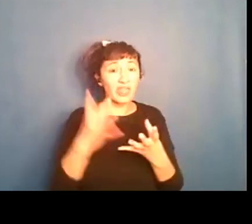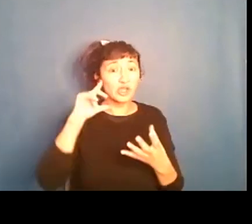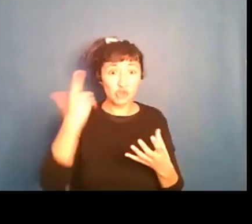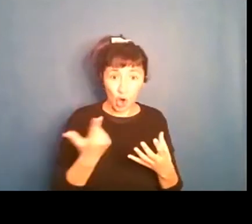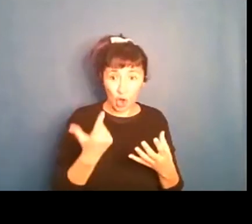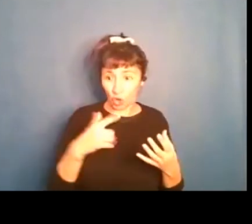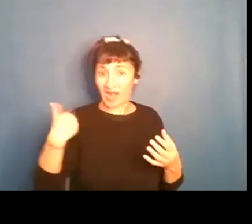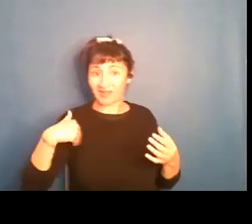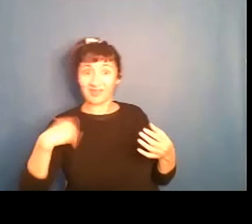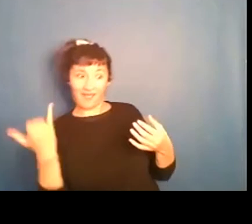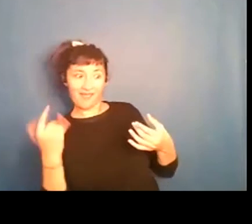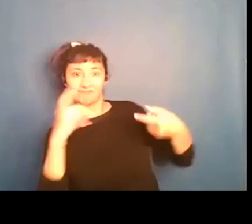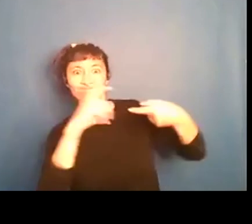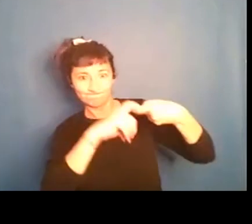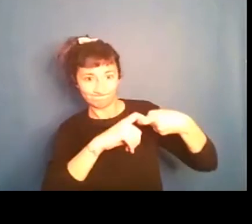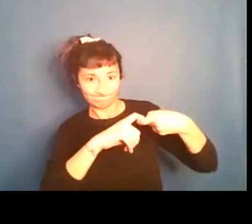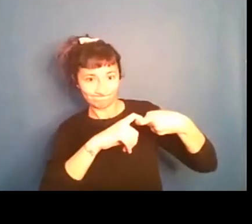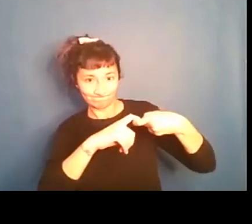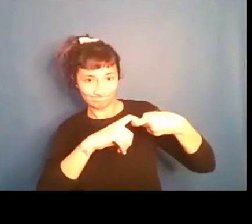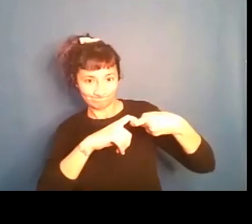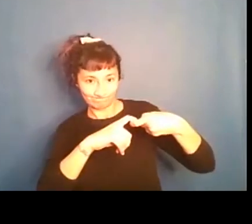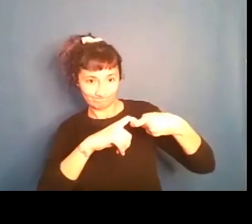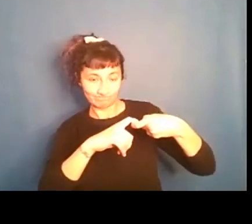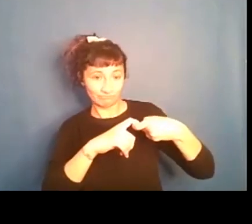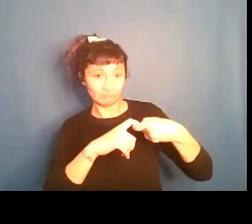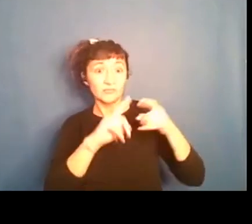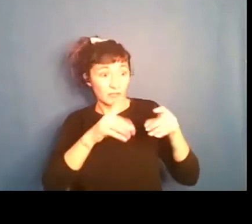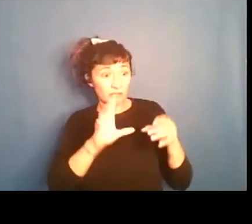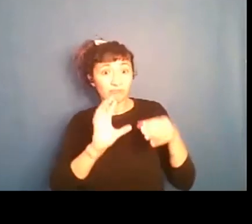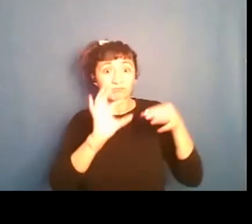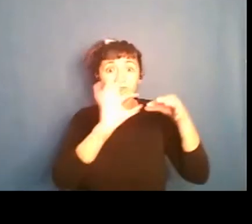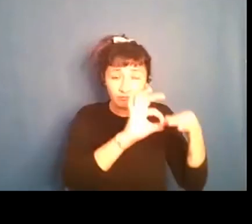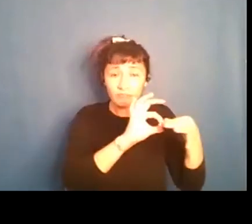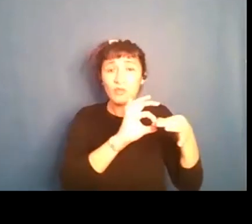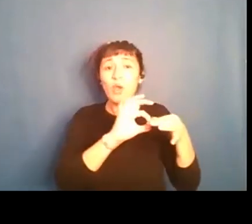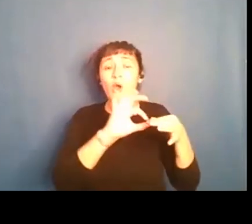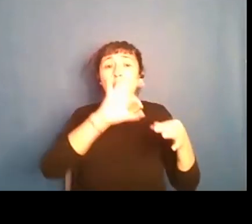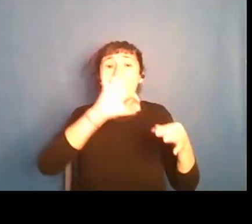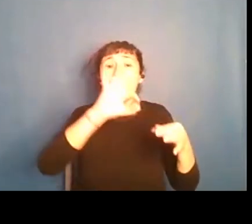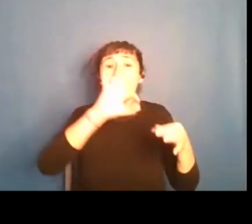la misma está adherida a la Organización Mundial de la Salud, a la OIT,